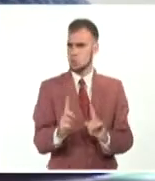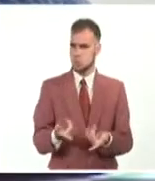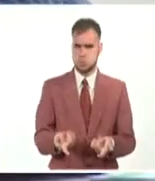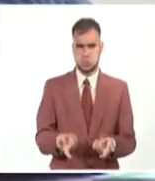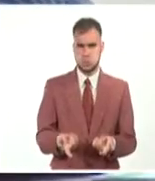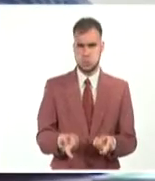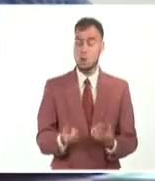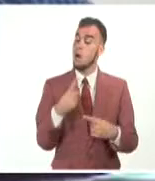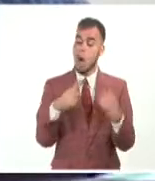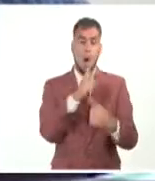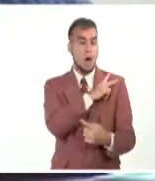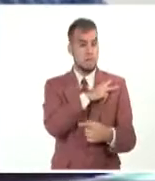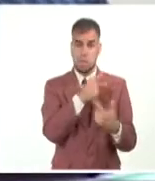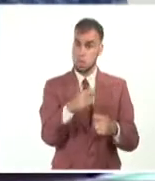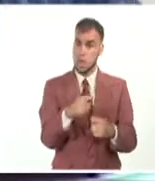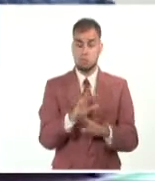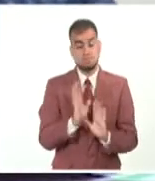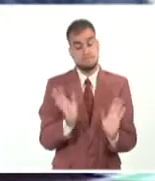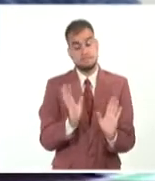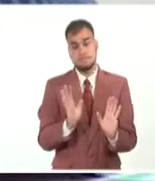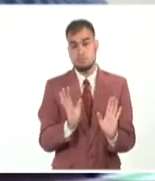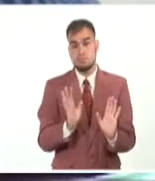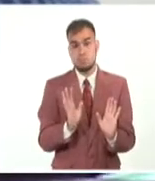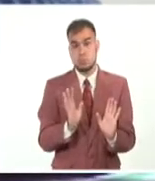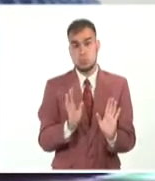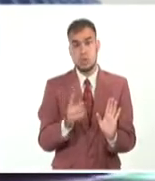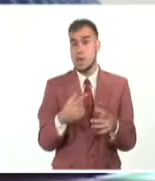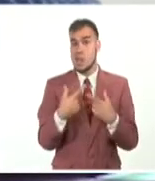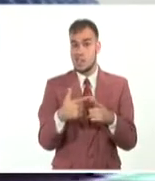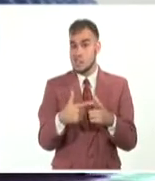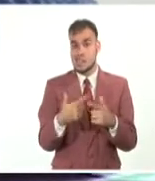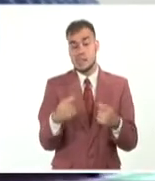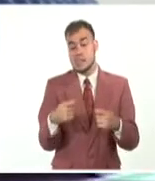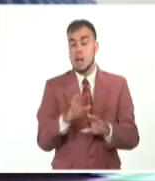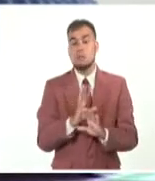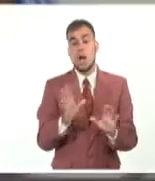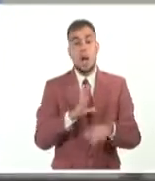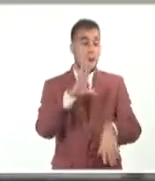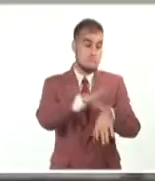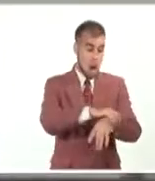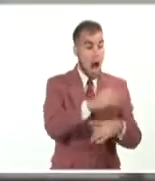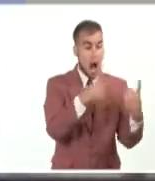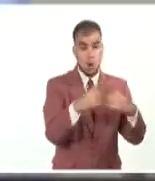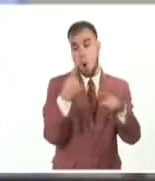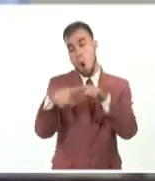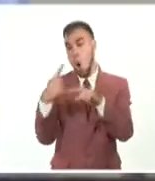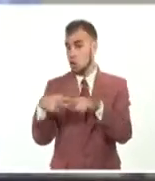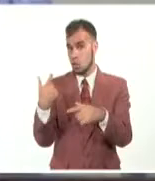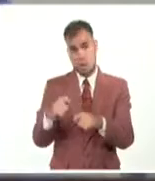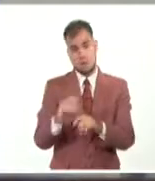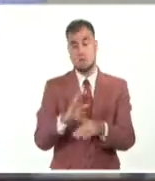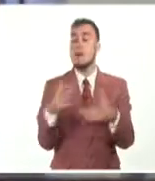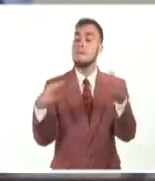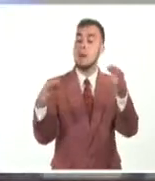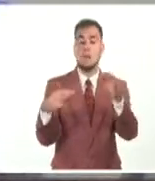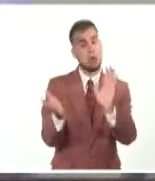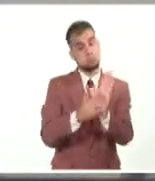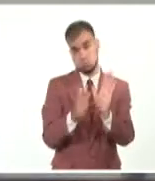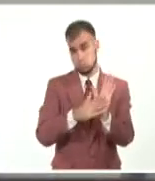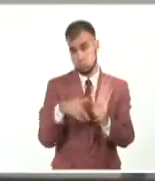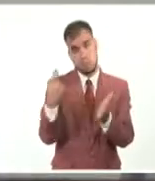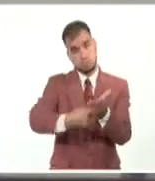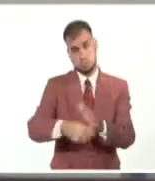tendrán que quedarse, pero otro es recoge el papel y vete antes. Las autoridades insistieron en